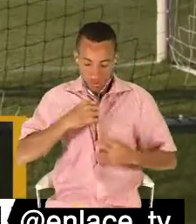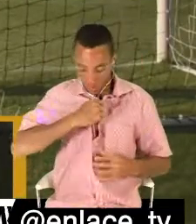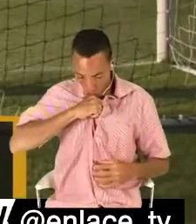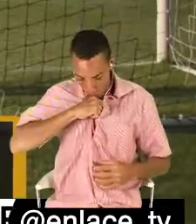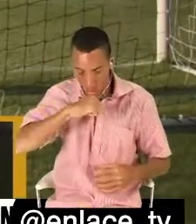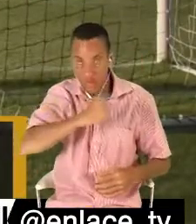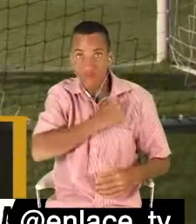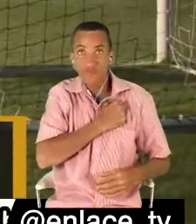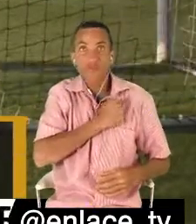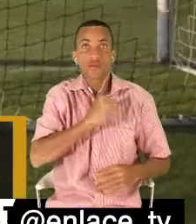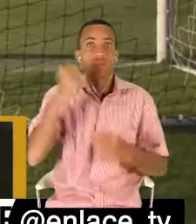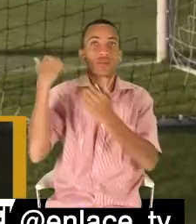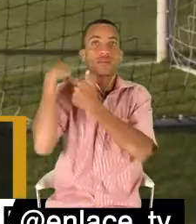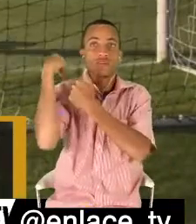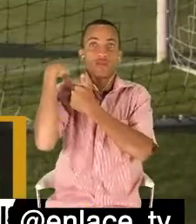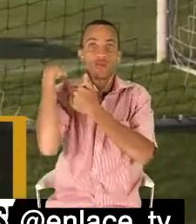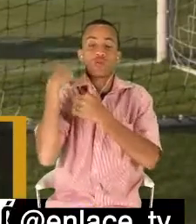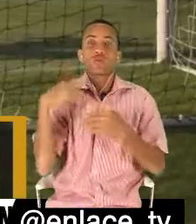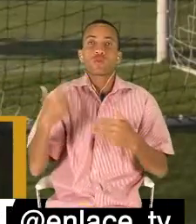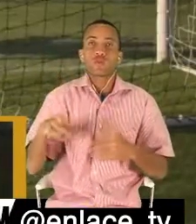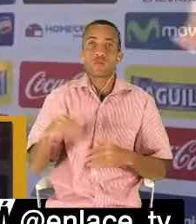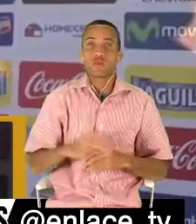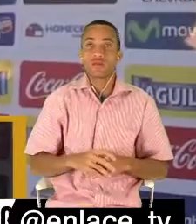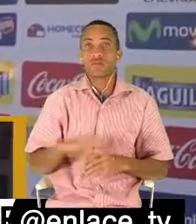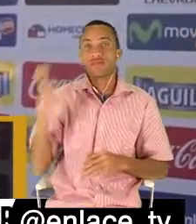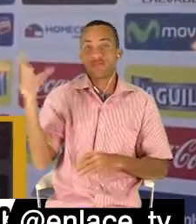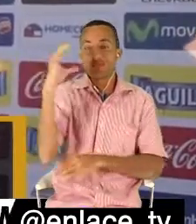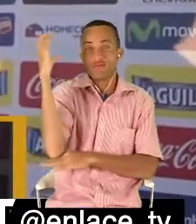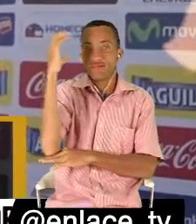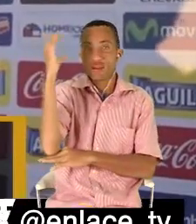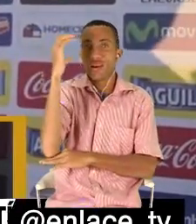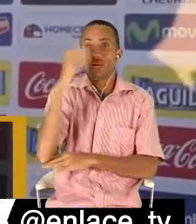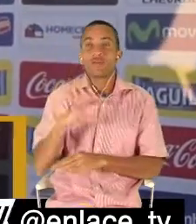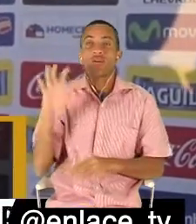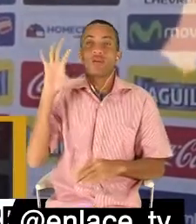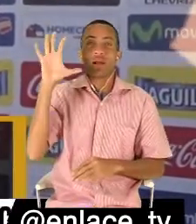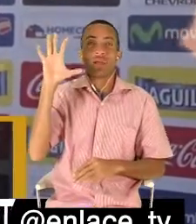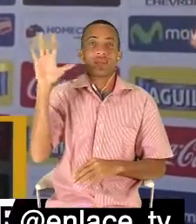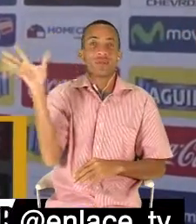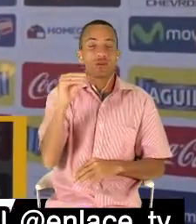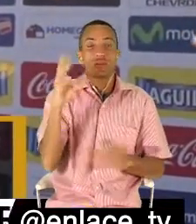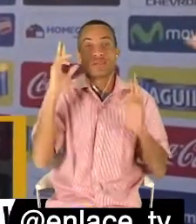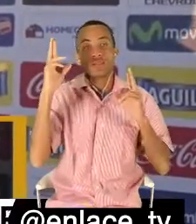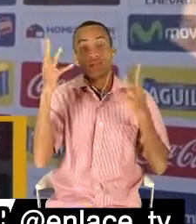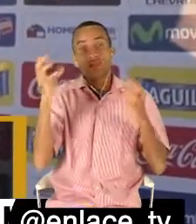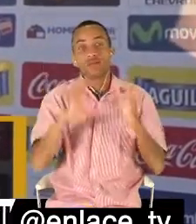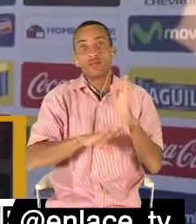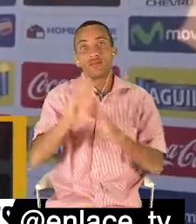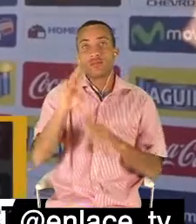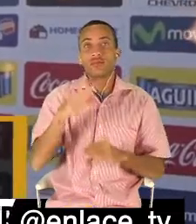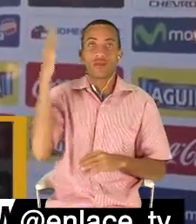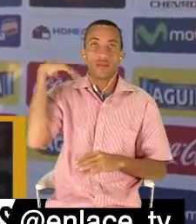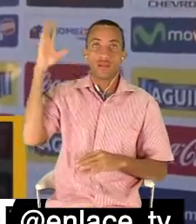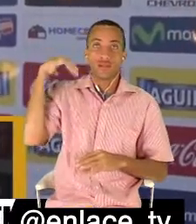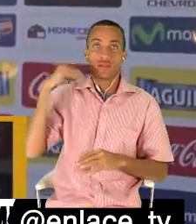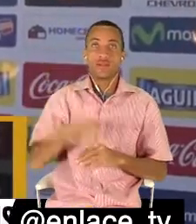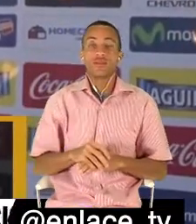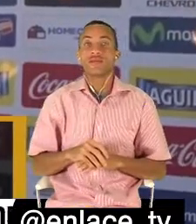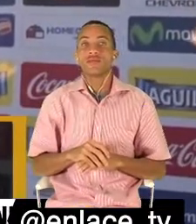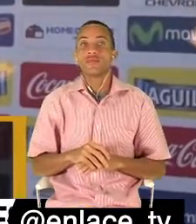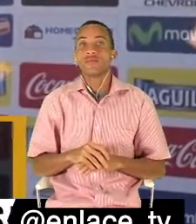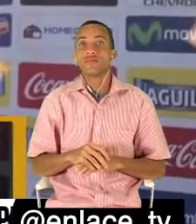de responsabilidad, sabemos que todo el país espera mucho de nosotros, de esta selección, después del doble triunfo que obtuvimos en la